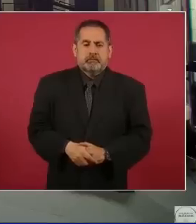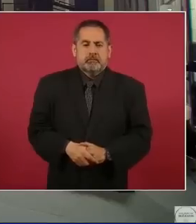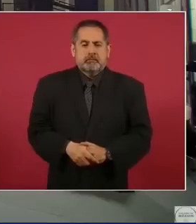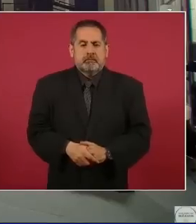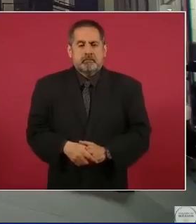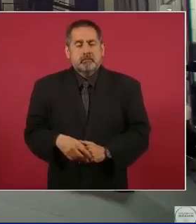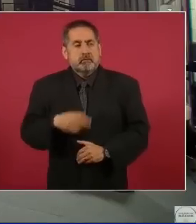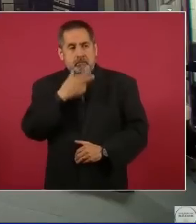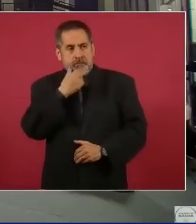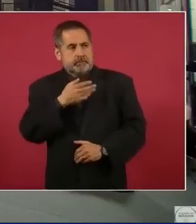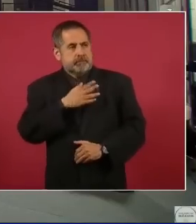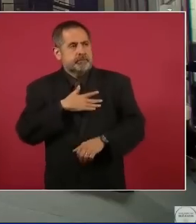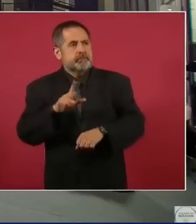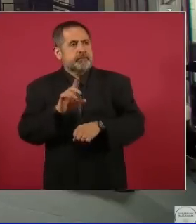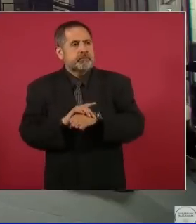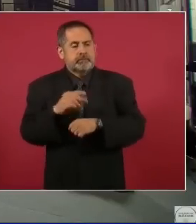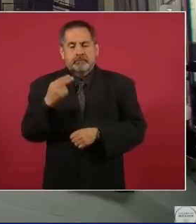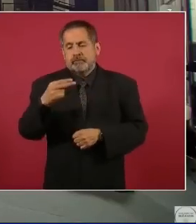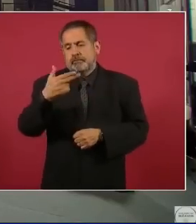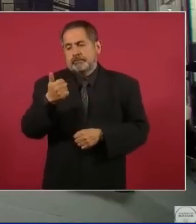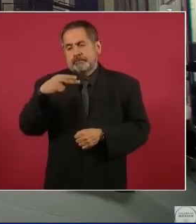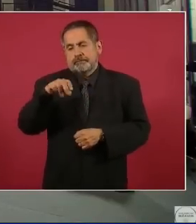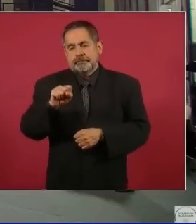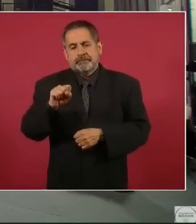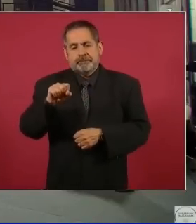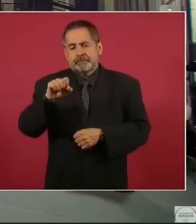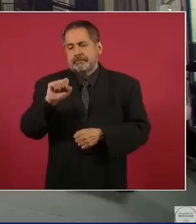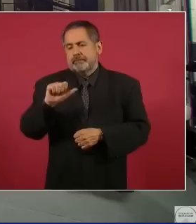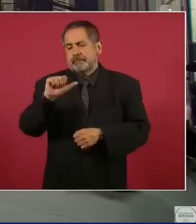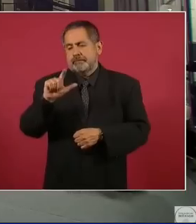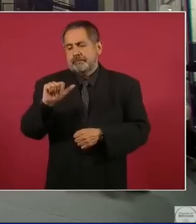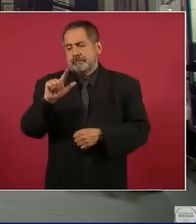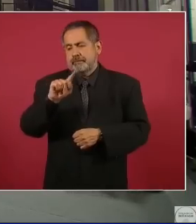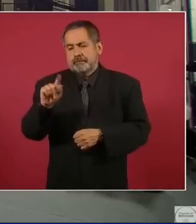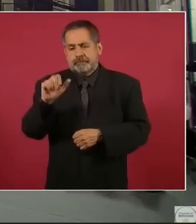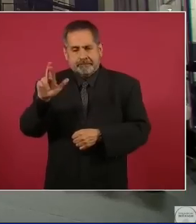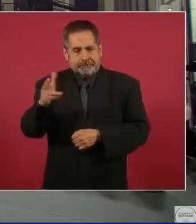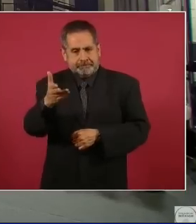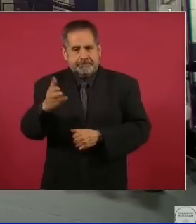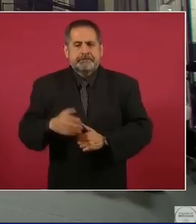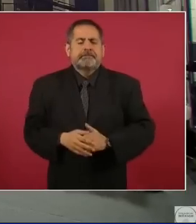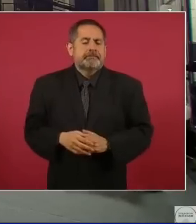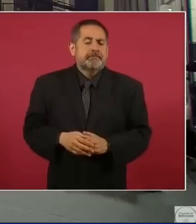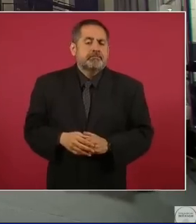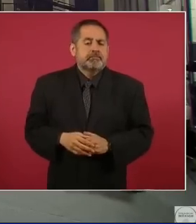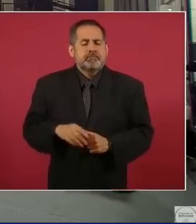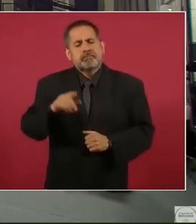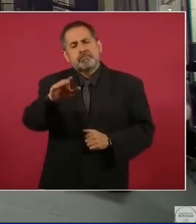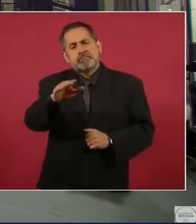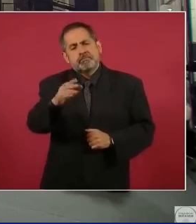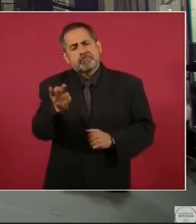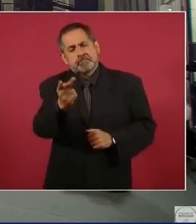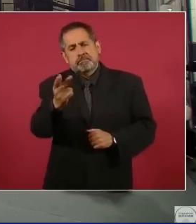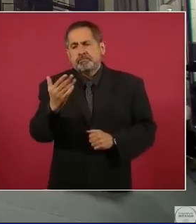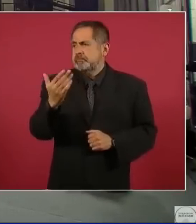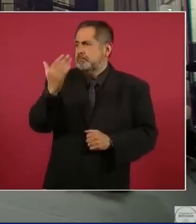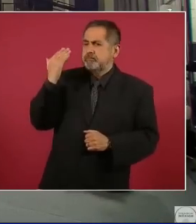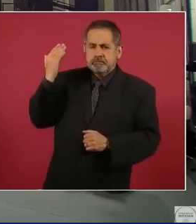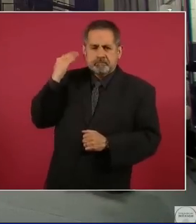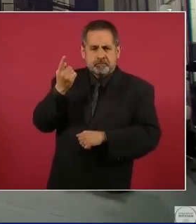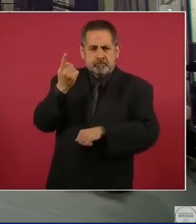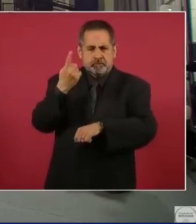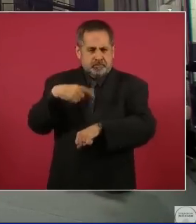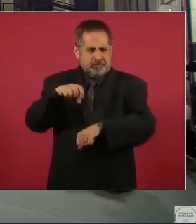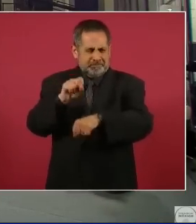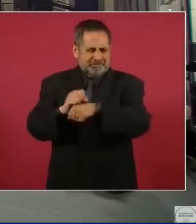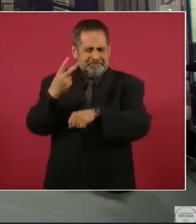Buenos días, presidente. Hans Salazar, de Noticiero en Redes. Primeramente, preguntarle, presidente, hace unas semanas fueron desalojados